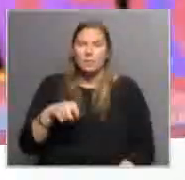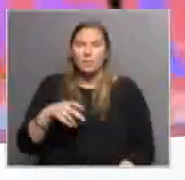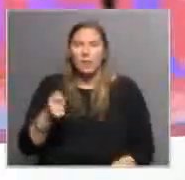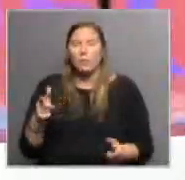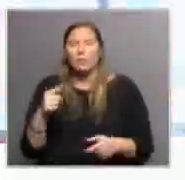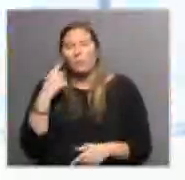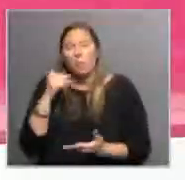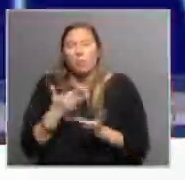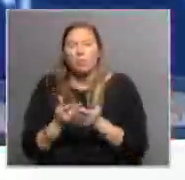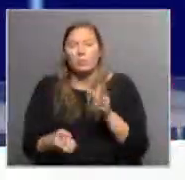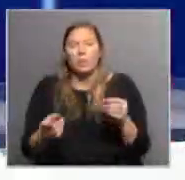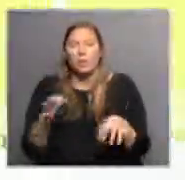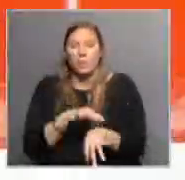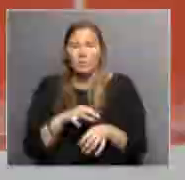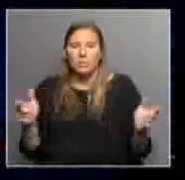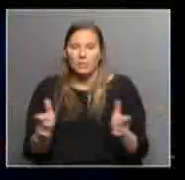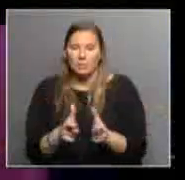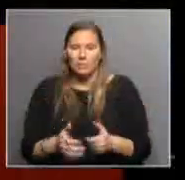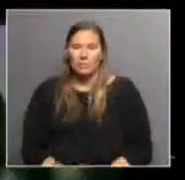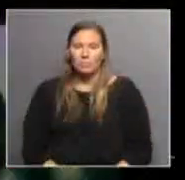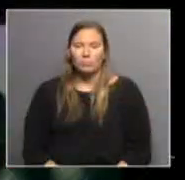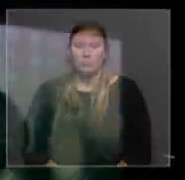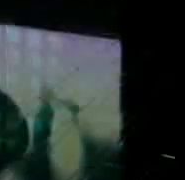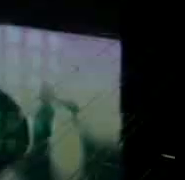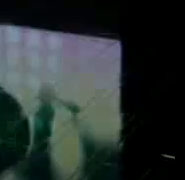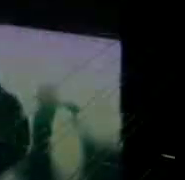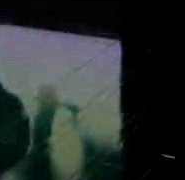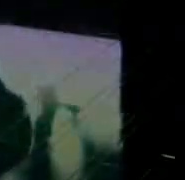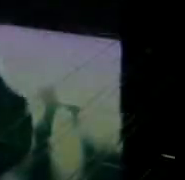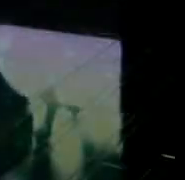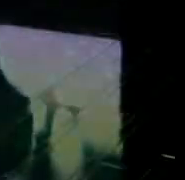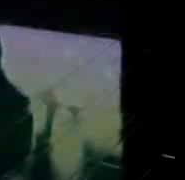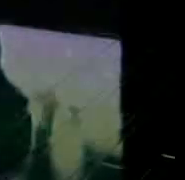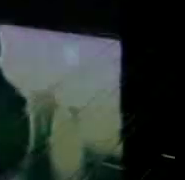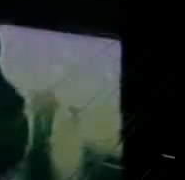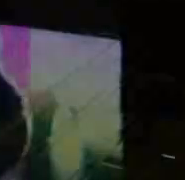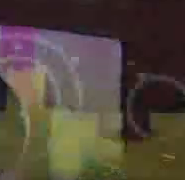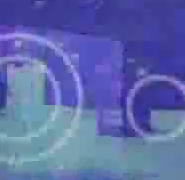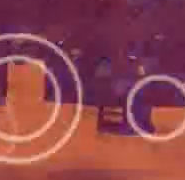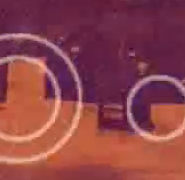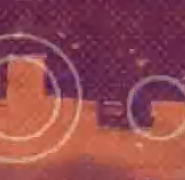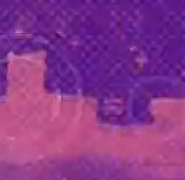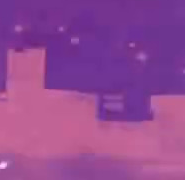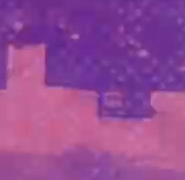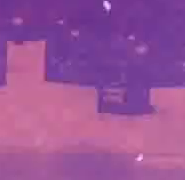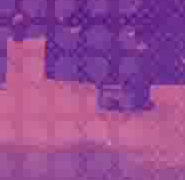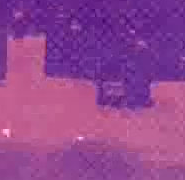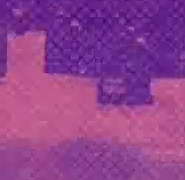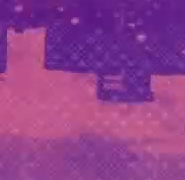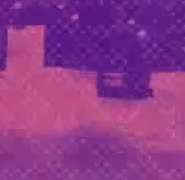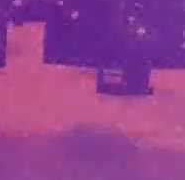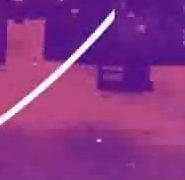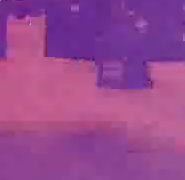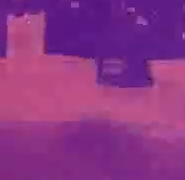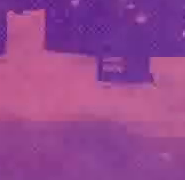iniciativa Medicina Solidaria. Ya venimos. De vuelta entre Bondi y la Chiva. Bajo por la rambla, el paisaje respira. Cambio de pantalla y la